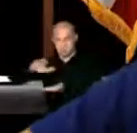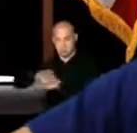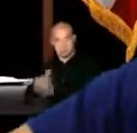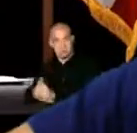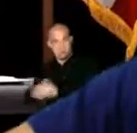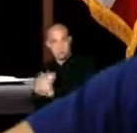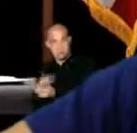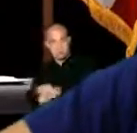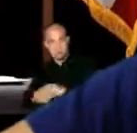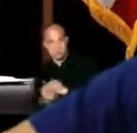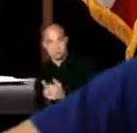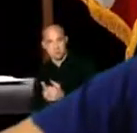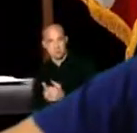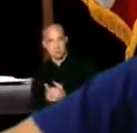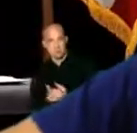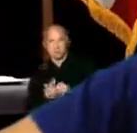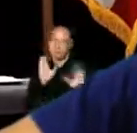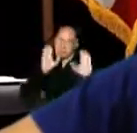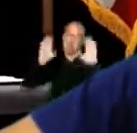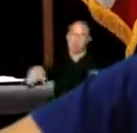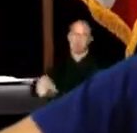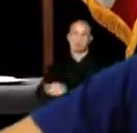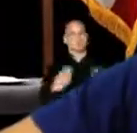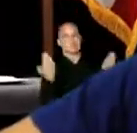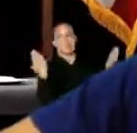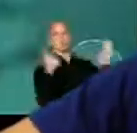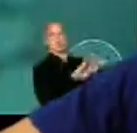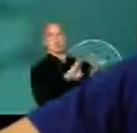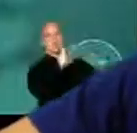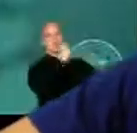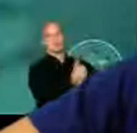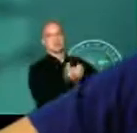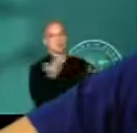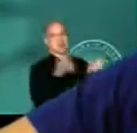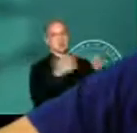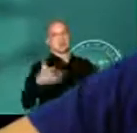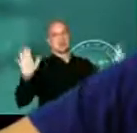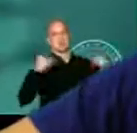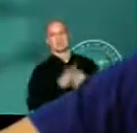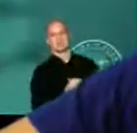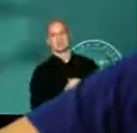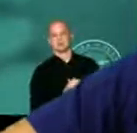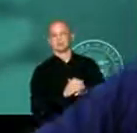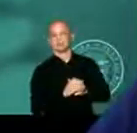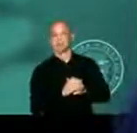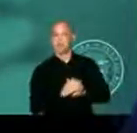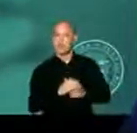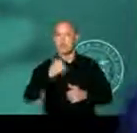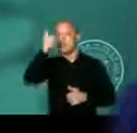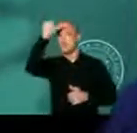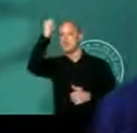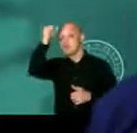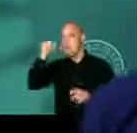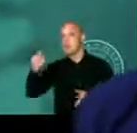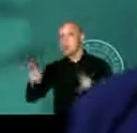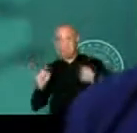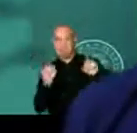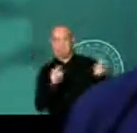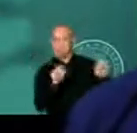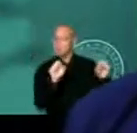solo 25%. Centros de inspección de vehículos operarán de lunes a sábado. Comercio al detalle